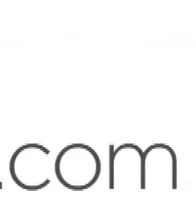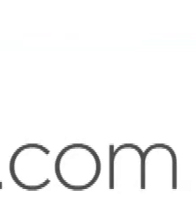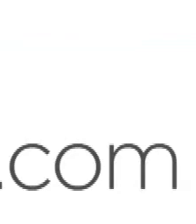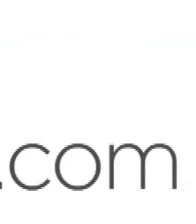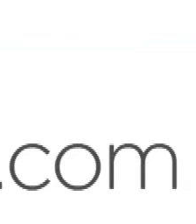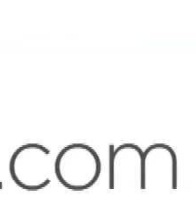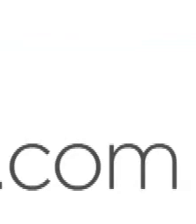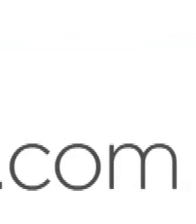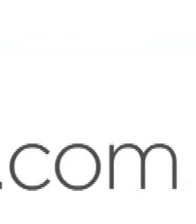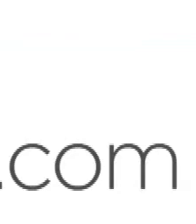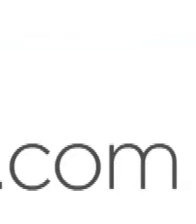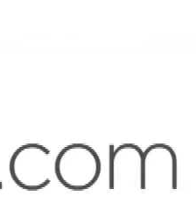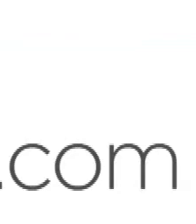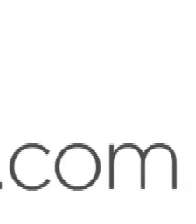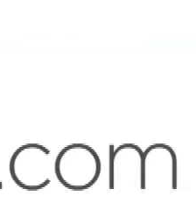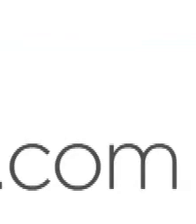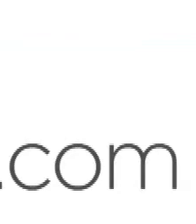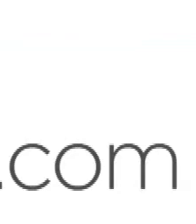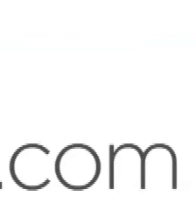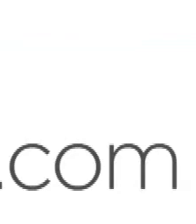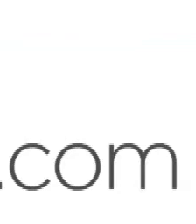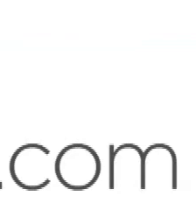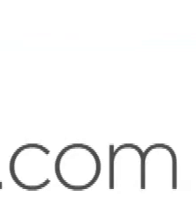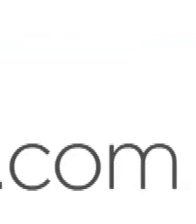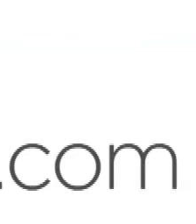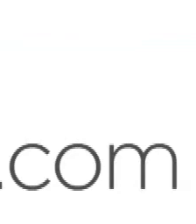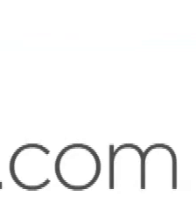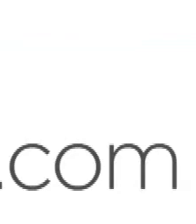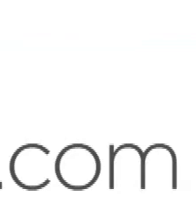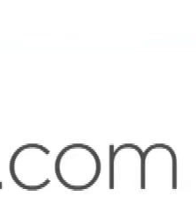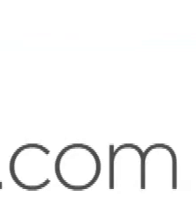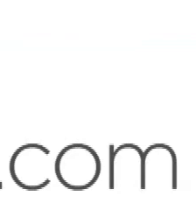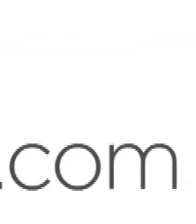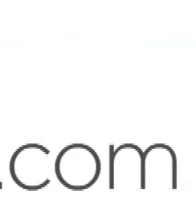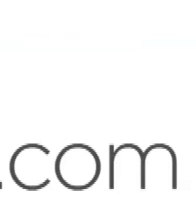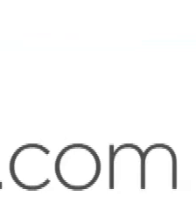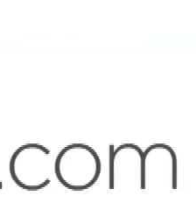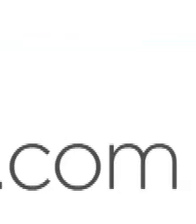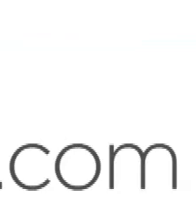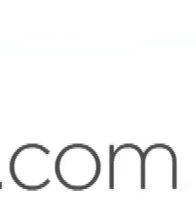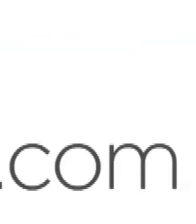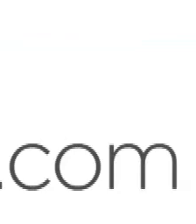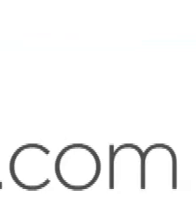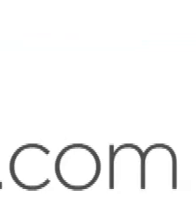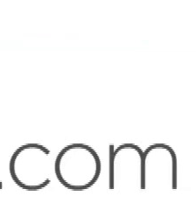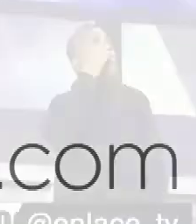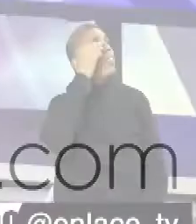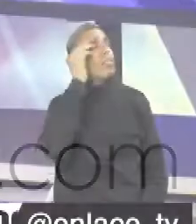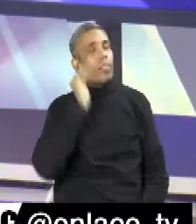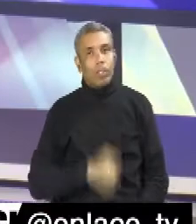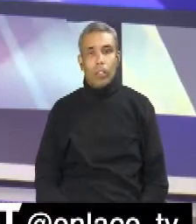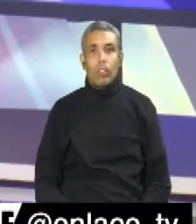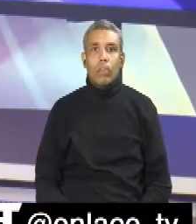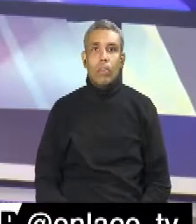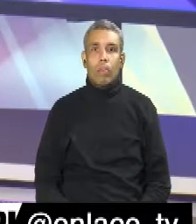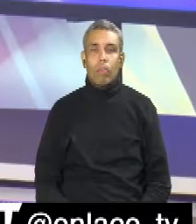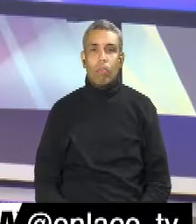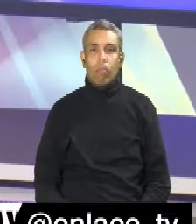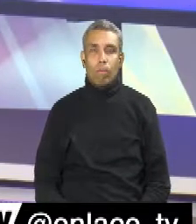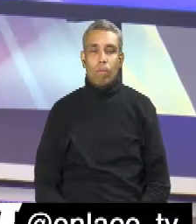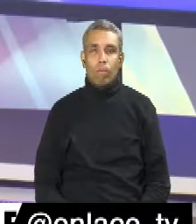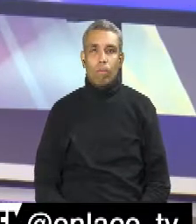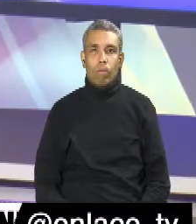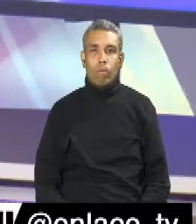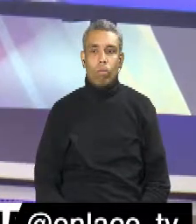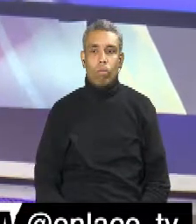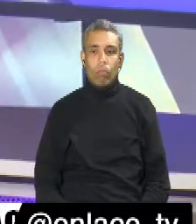50, número 1886 del barrio Colombia, o llame al teléfono 601-0547. Seguimos llevando a